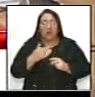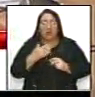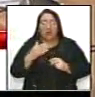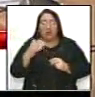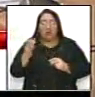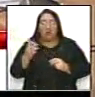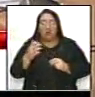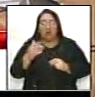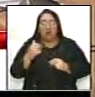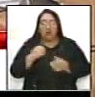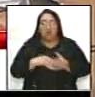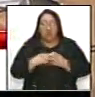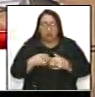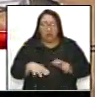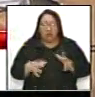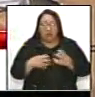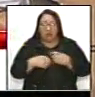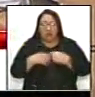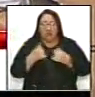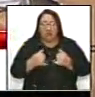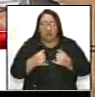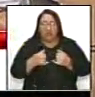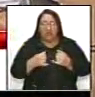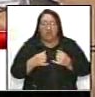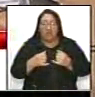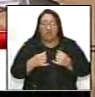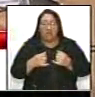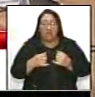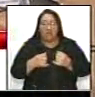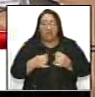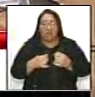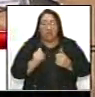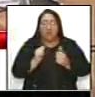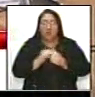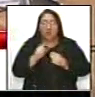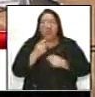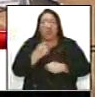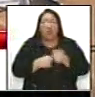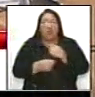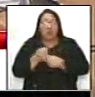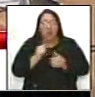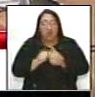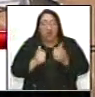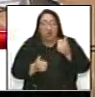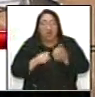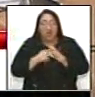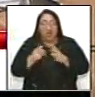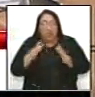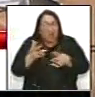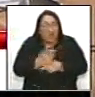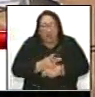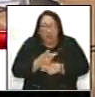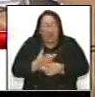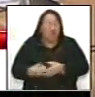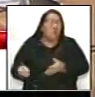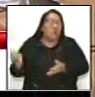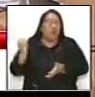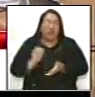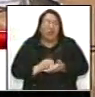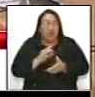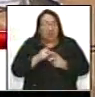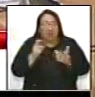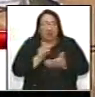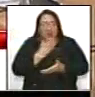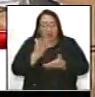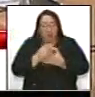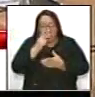criminalidad. Y hemos recibido el día de hoy, por decir un anuncio por el comercio, en la cual la inseguridad vuelve a ser el principal problema del